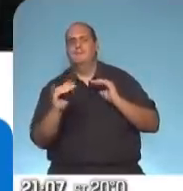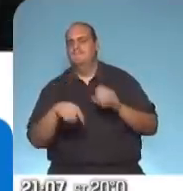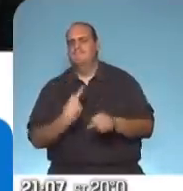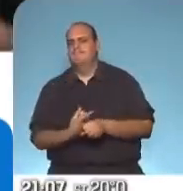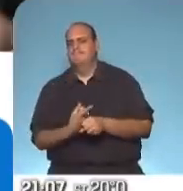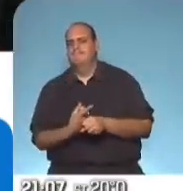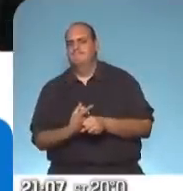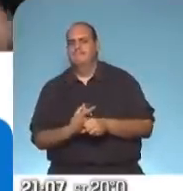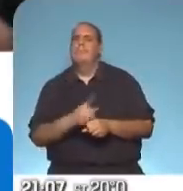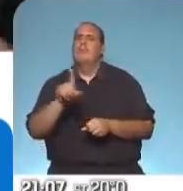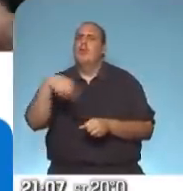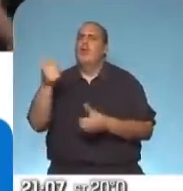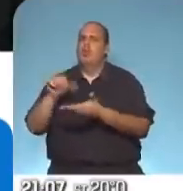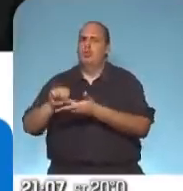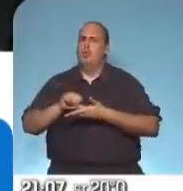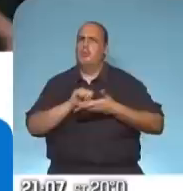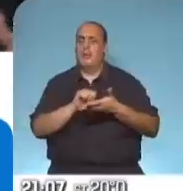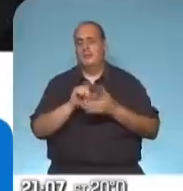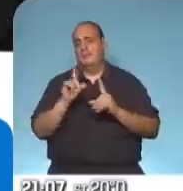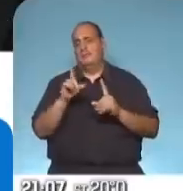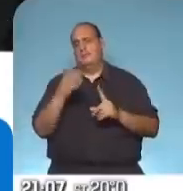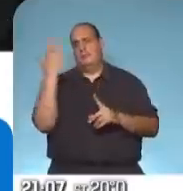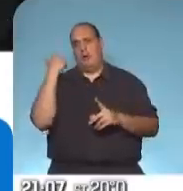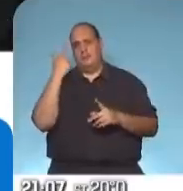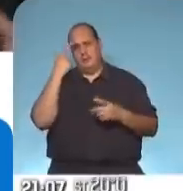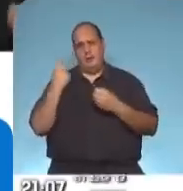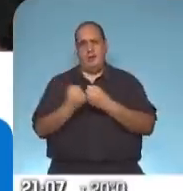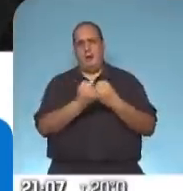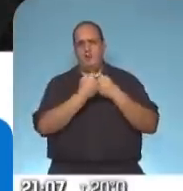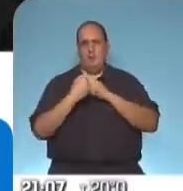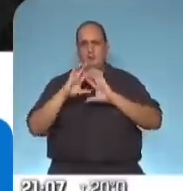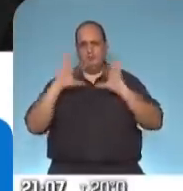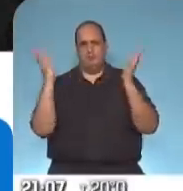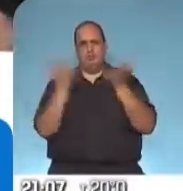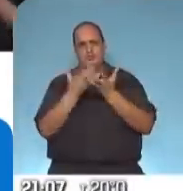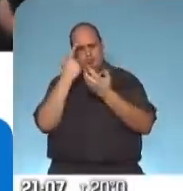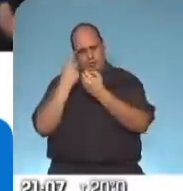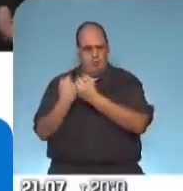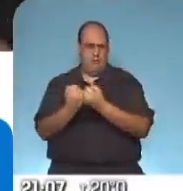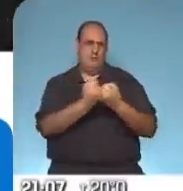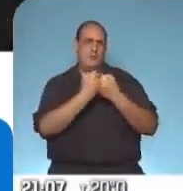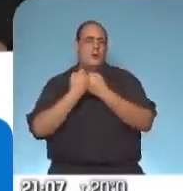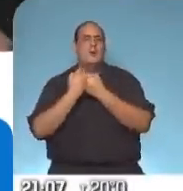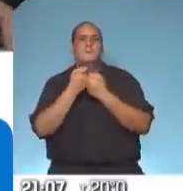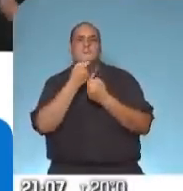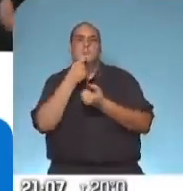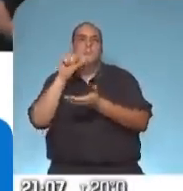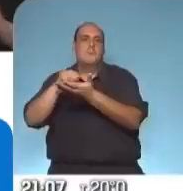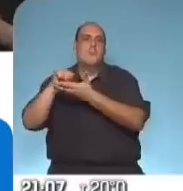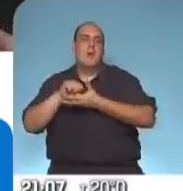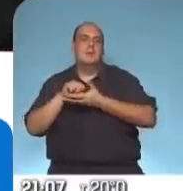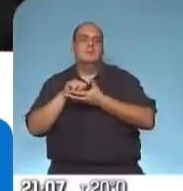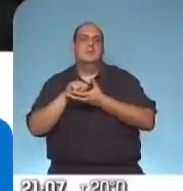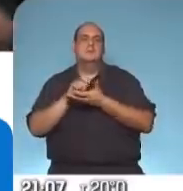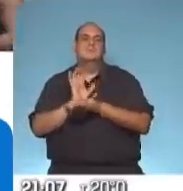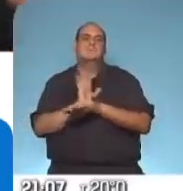otros países, y ese es un poco el acuerdo que se ha logrado a nivel global, Otros países que no pertenecen ni